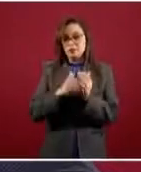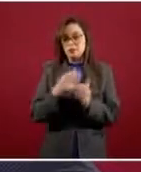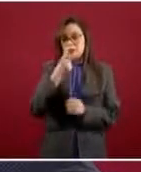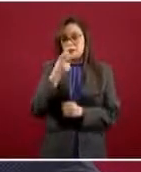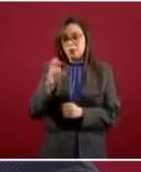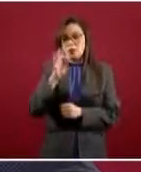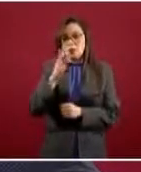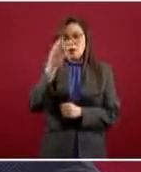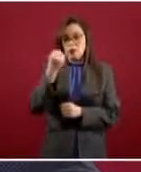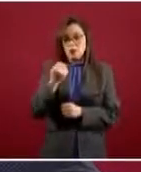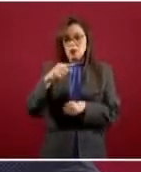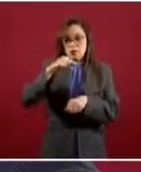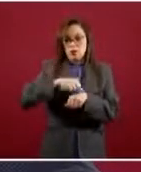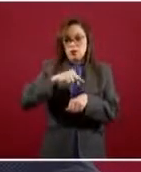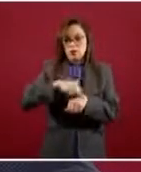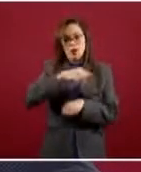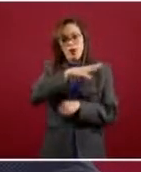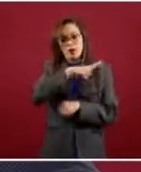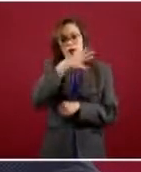6.249 médicos generales,